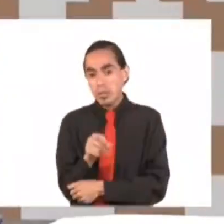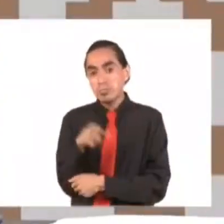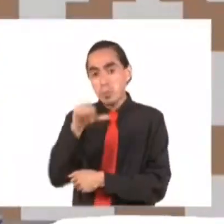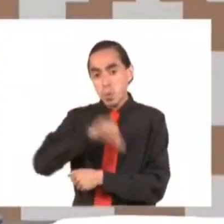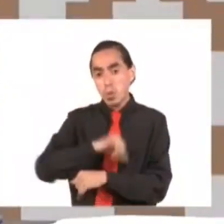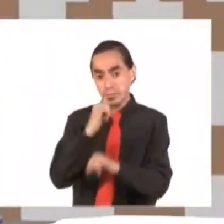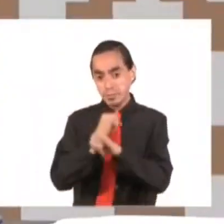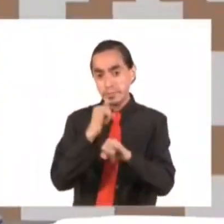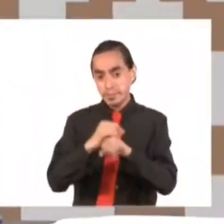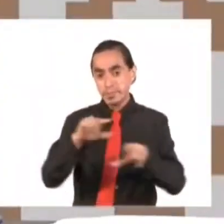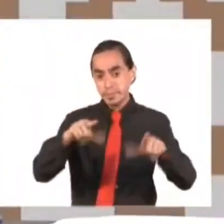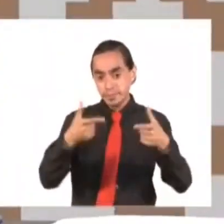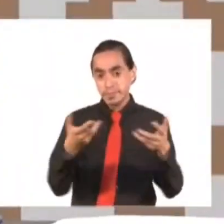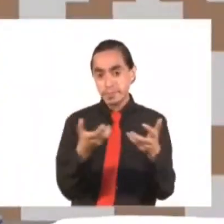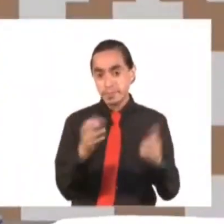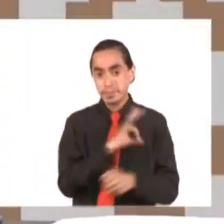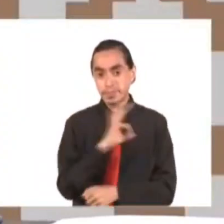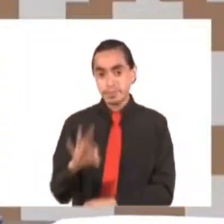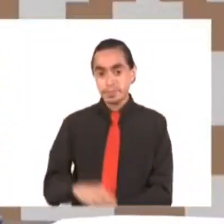línea.